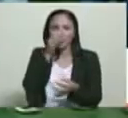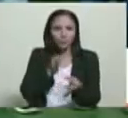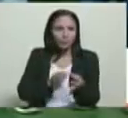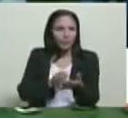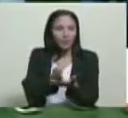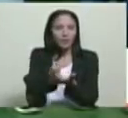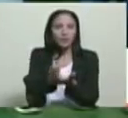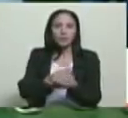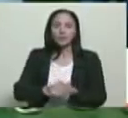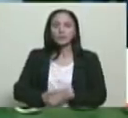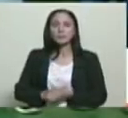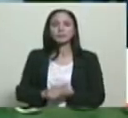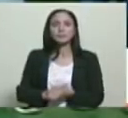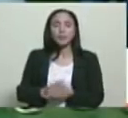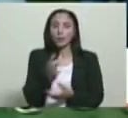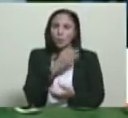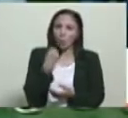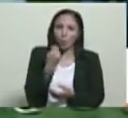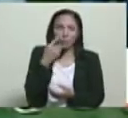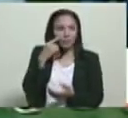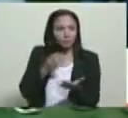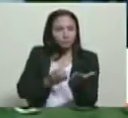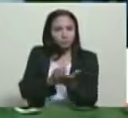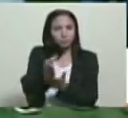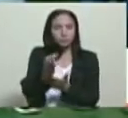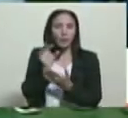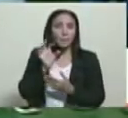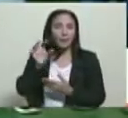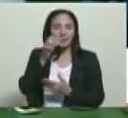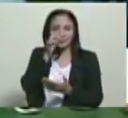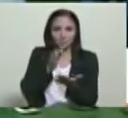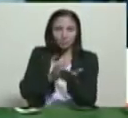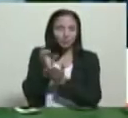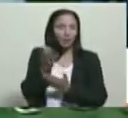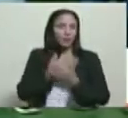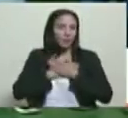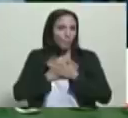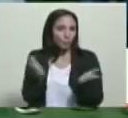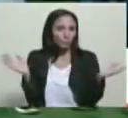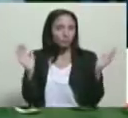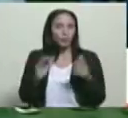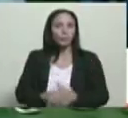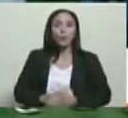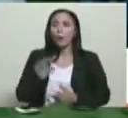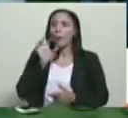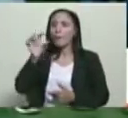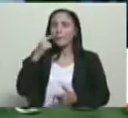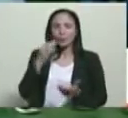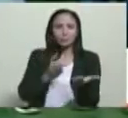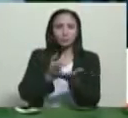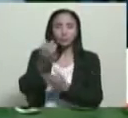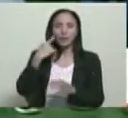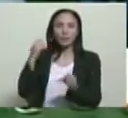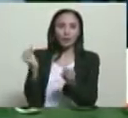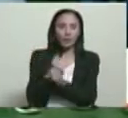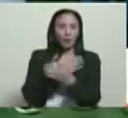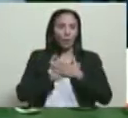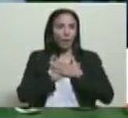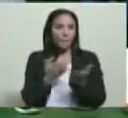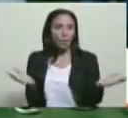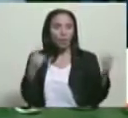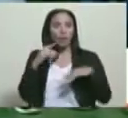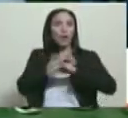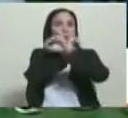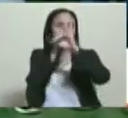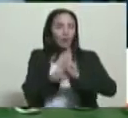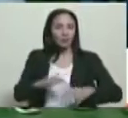clase obrera, de la juventud que quiere patria, garantizándole la disposición plena a construir la patria con trabajo, con amor, con armonía